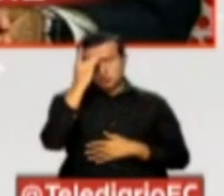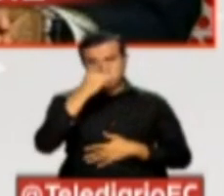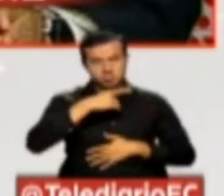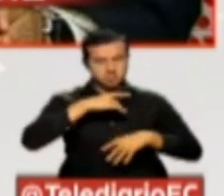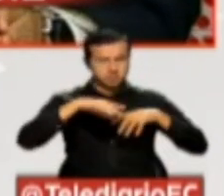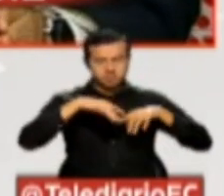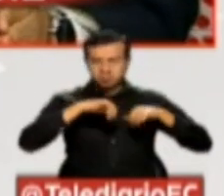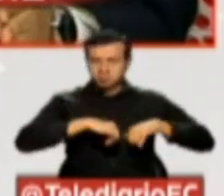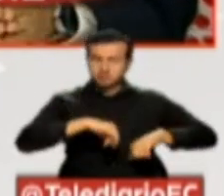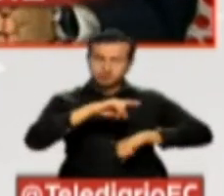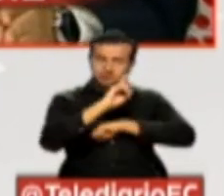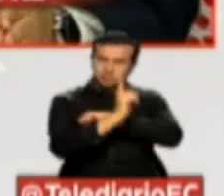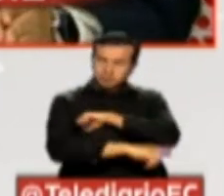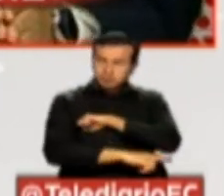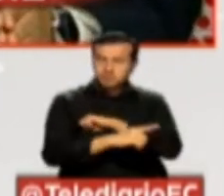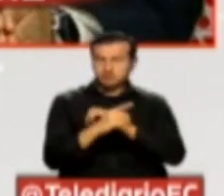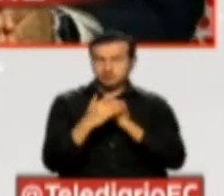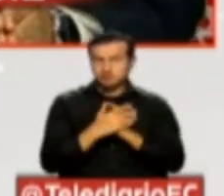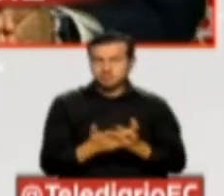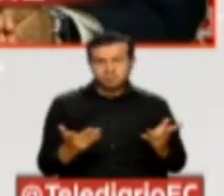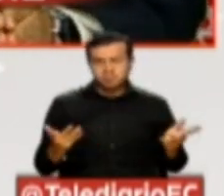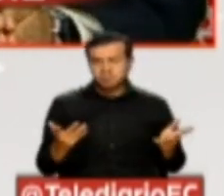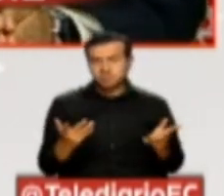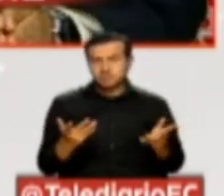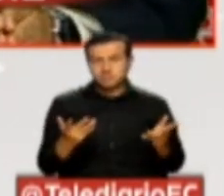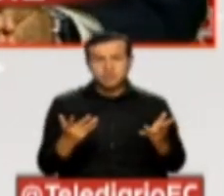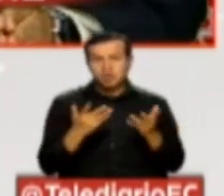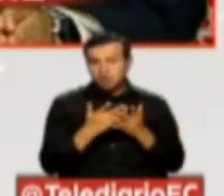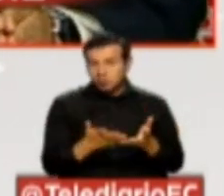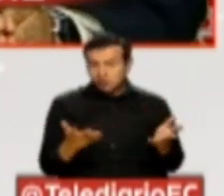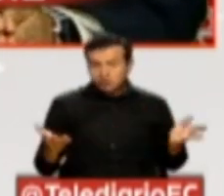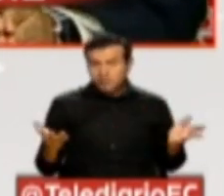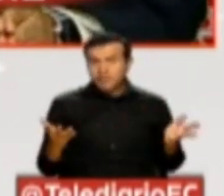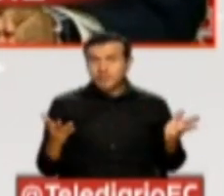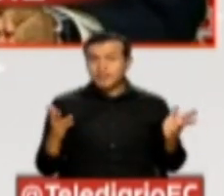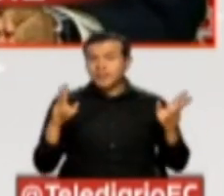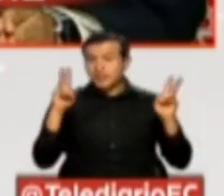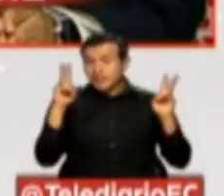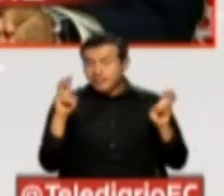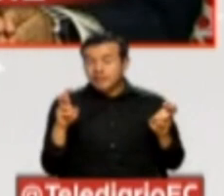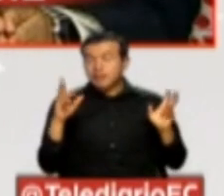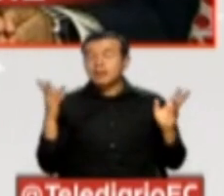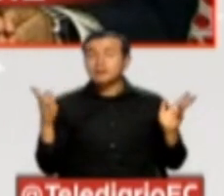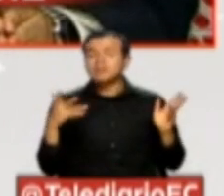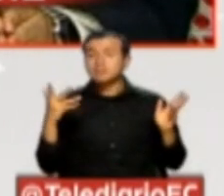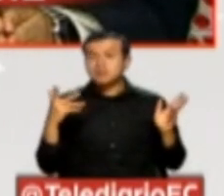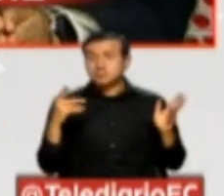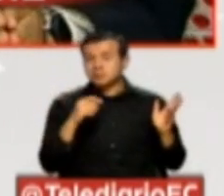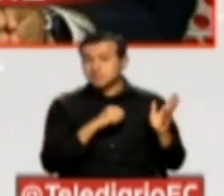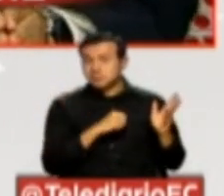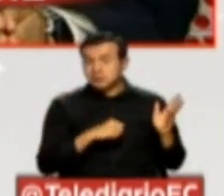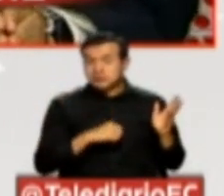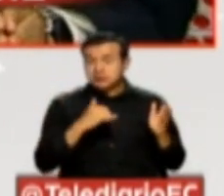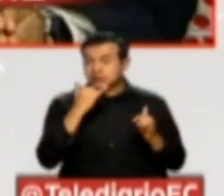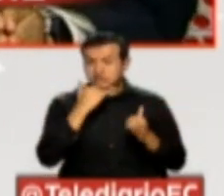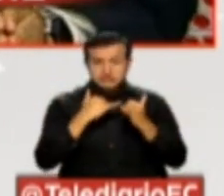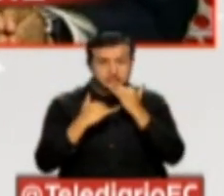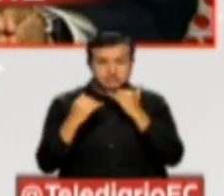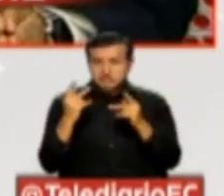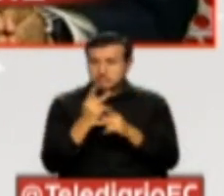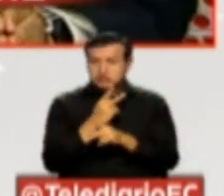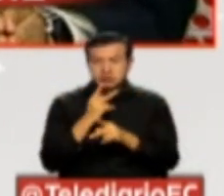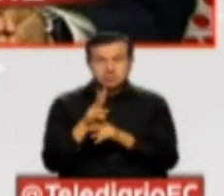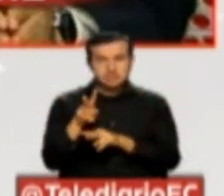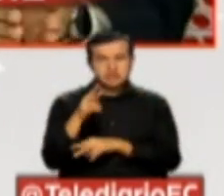acciones disciplinarias, porque esto de aquí no se trata de un acto jurisdiccional, esto se trata de una actitud totalmente